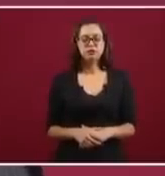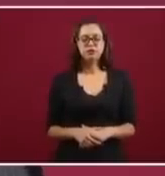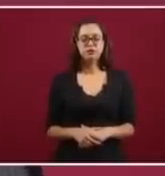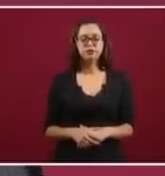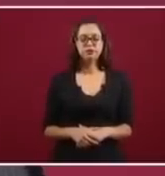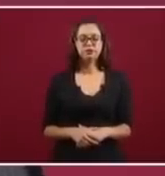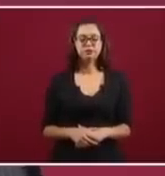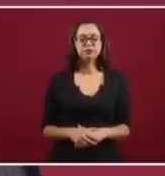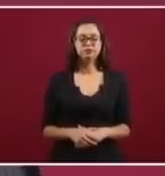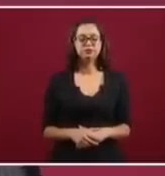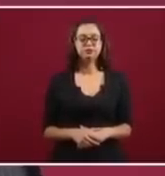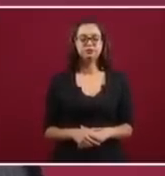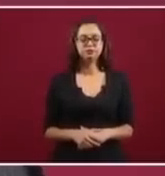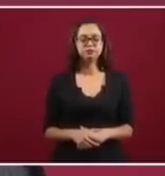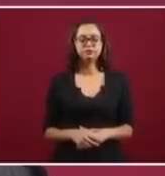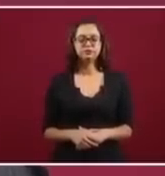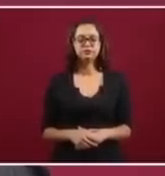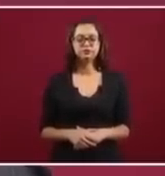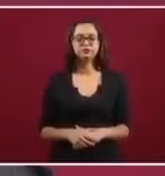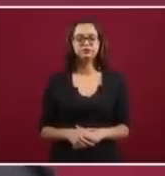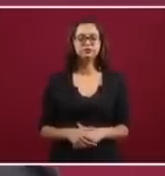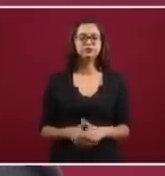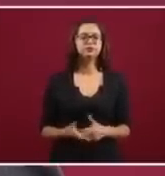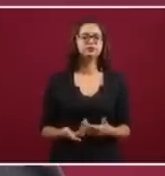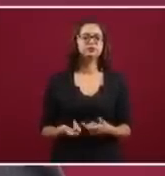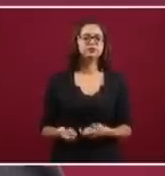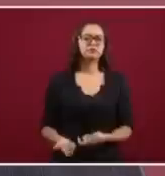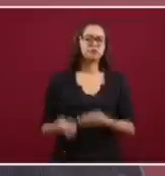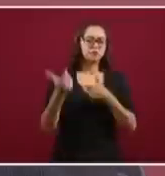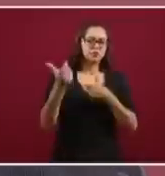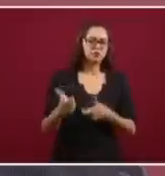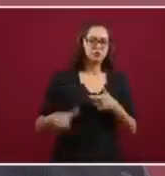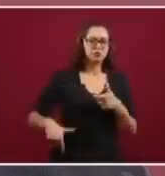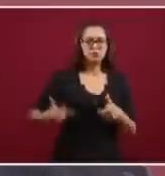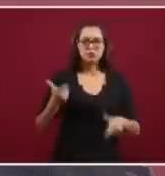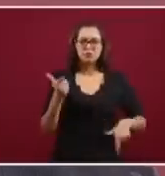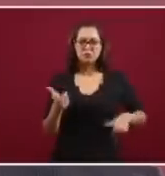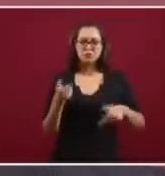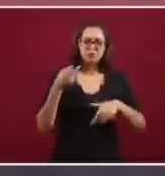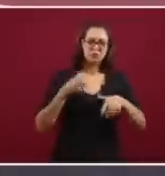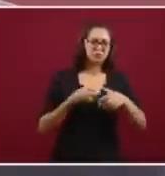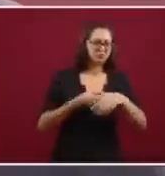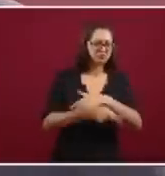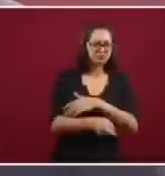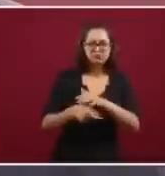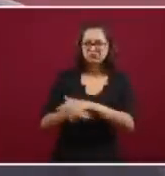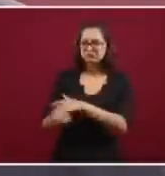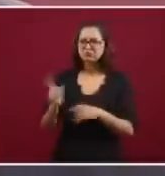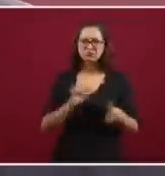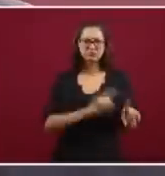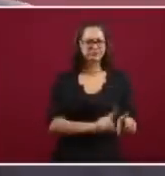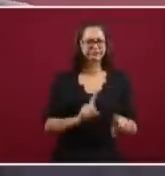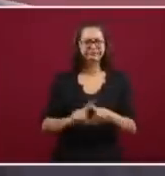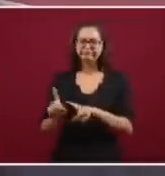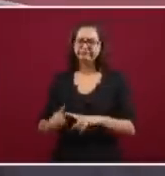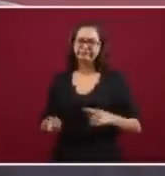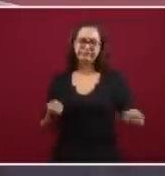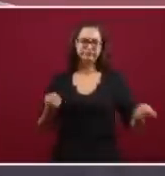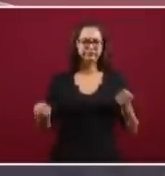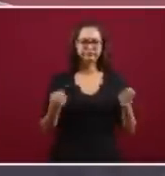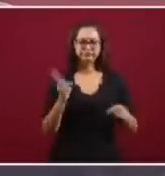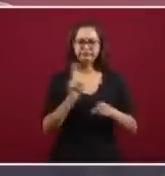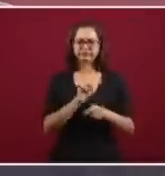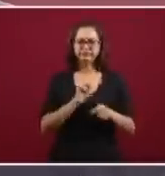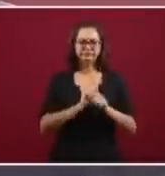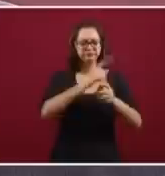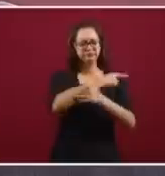se controle el contrabando de armas, en fin, una serie de